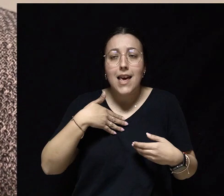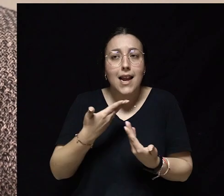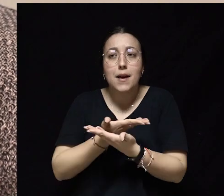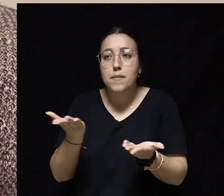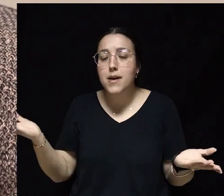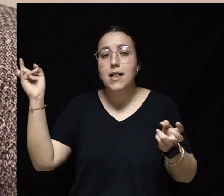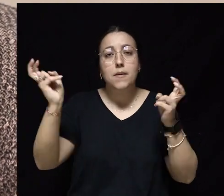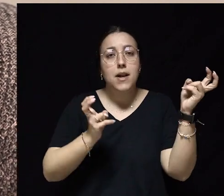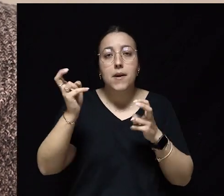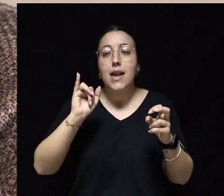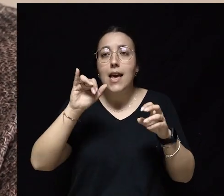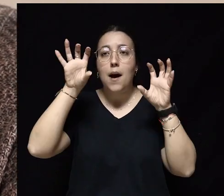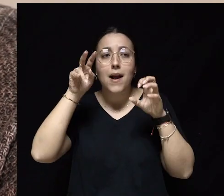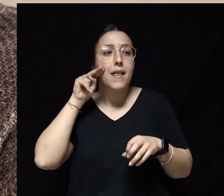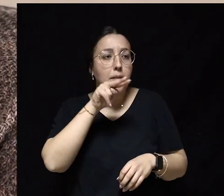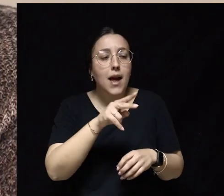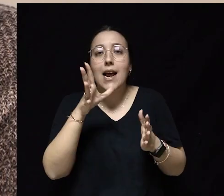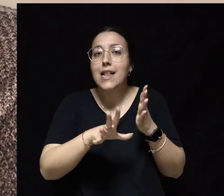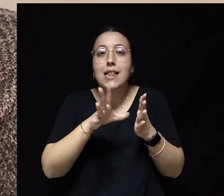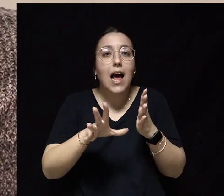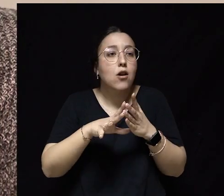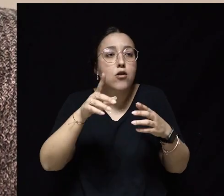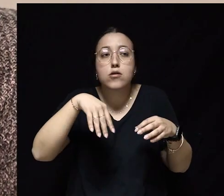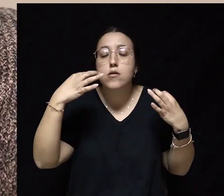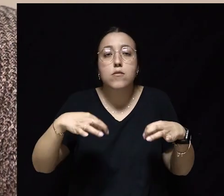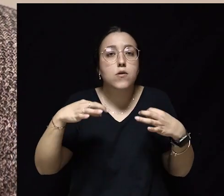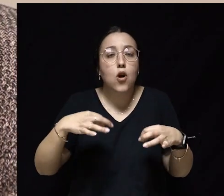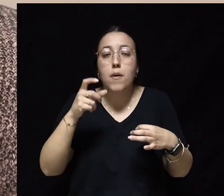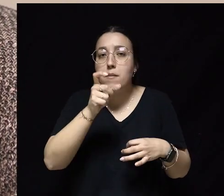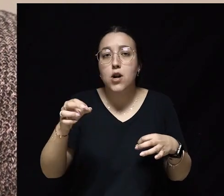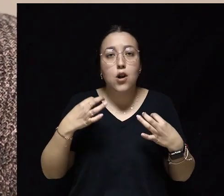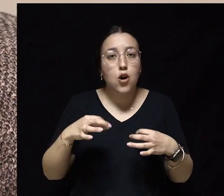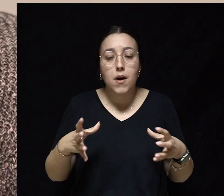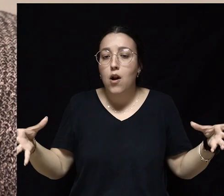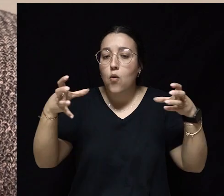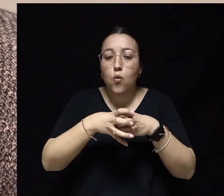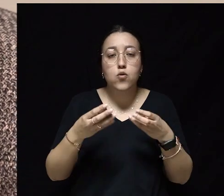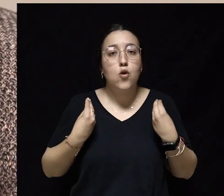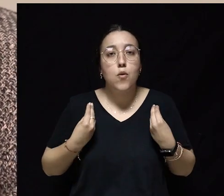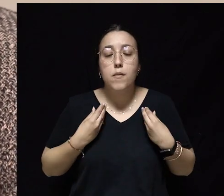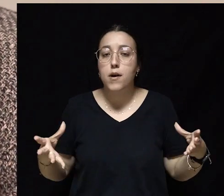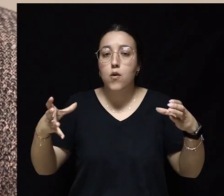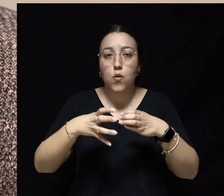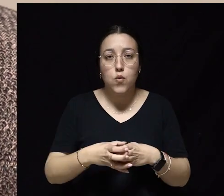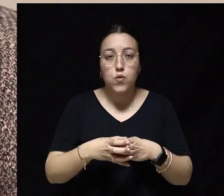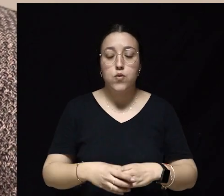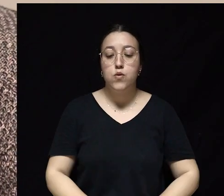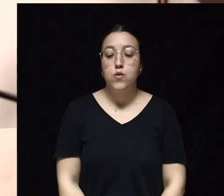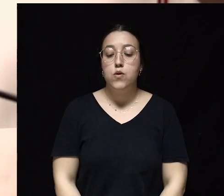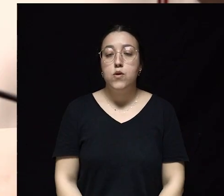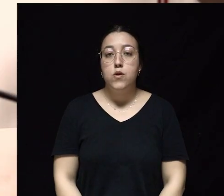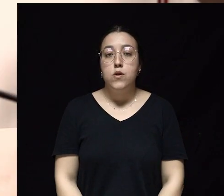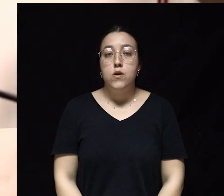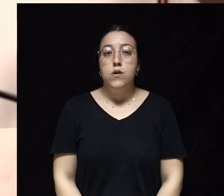centro. Y una vez entran dentro de lo que es el sistema del colegio, del IES Columbretes, pues desde luego intentamos que eso no